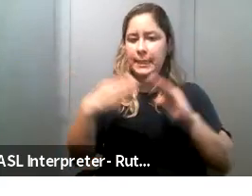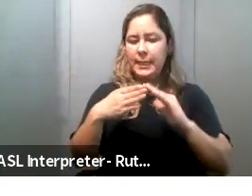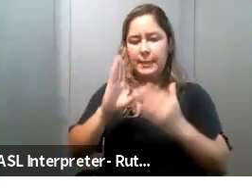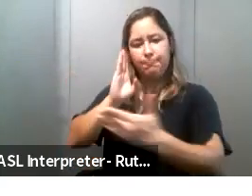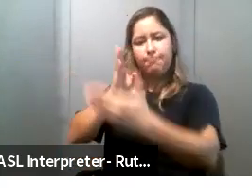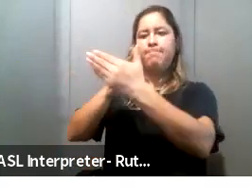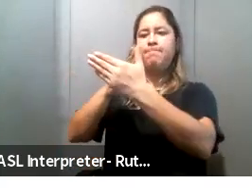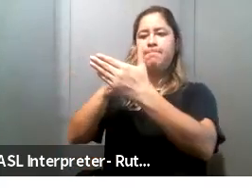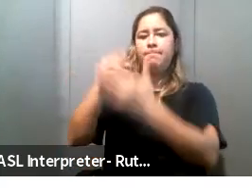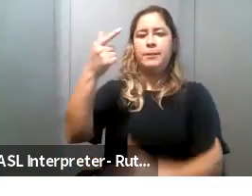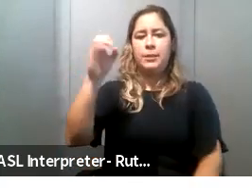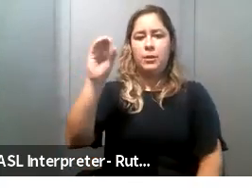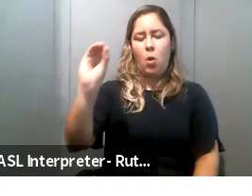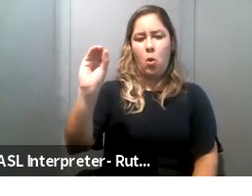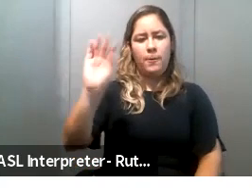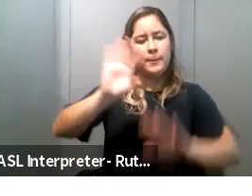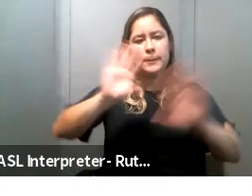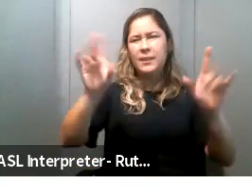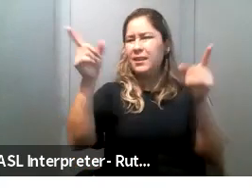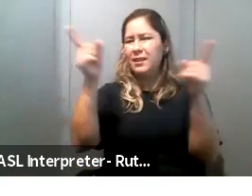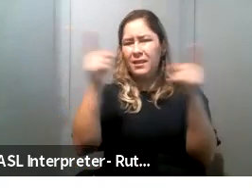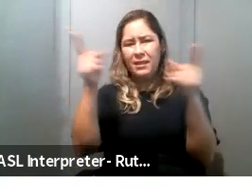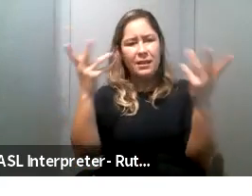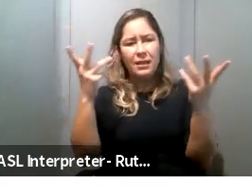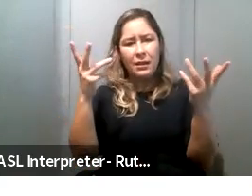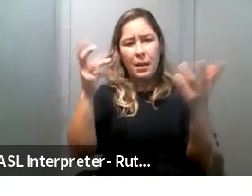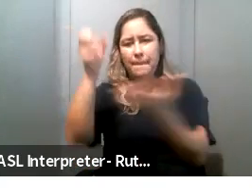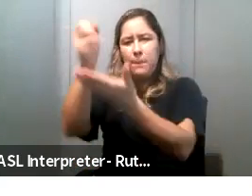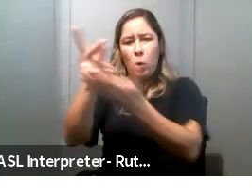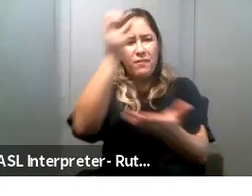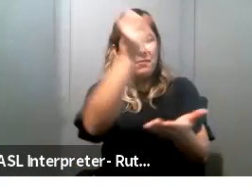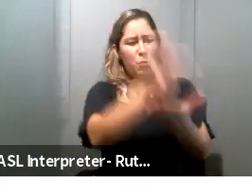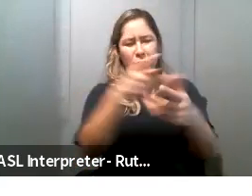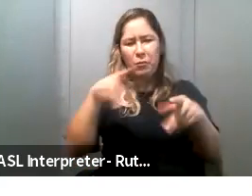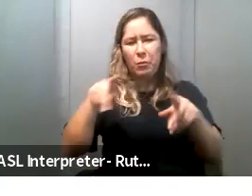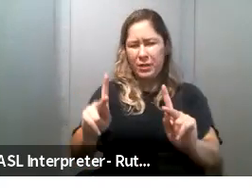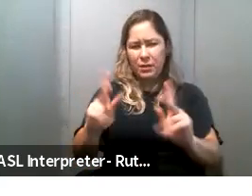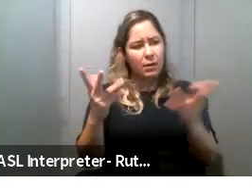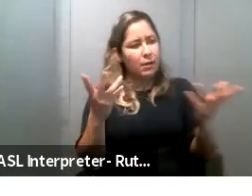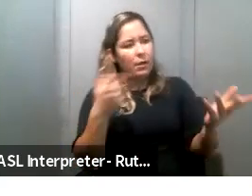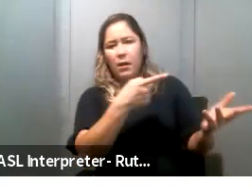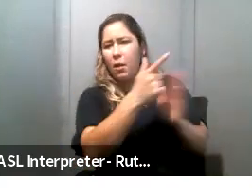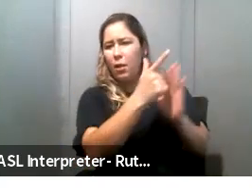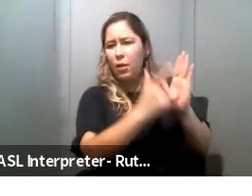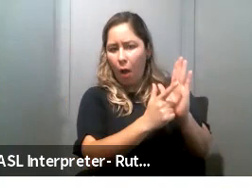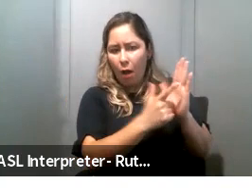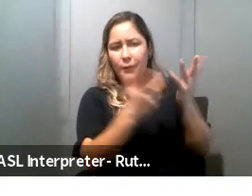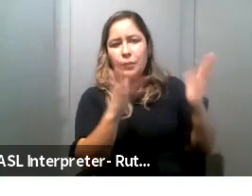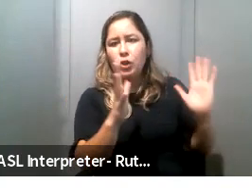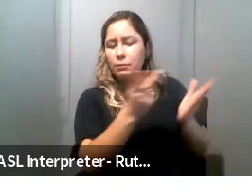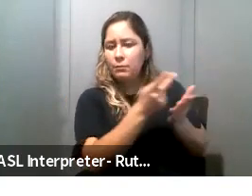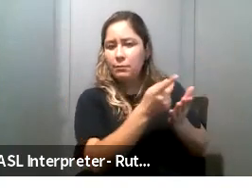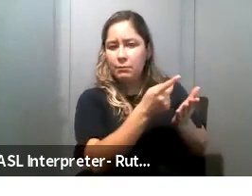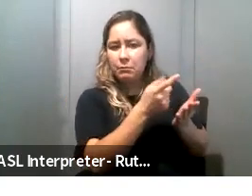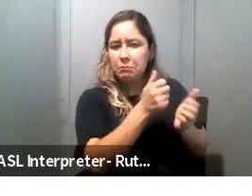GEO para decir que aprobaron los permisos contra la ley que nosotros pasamos.